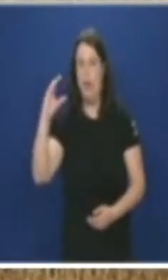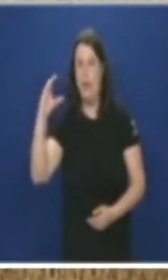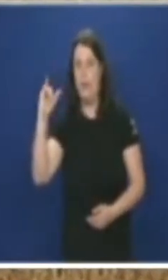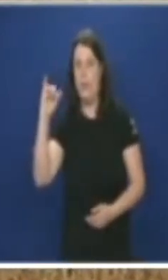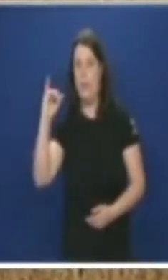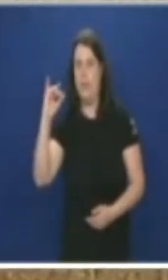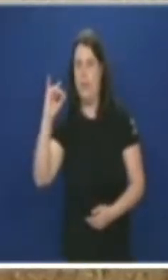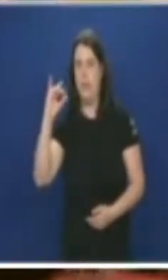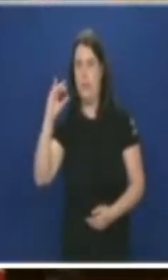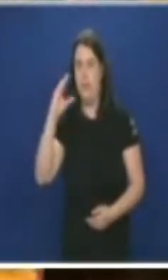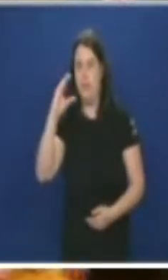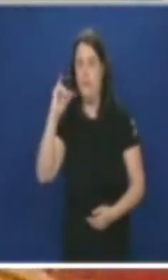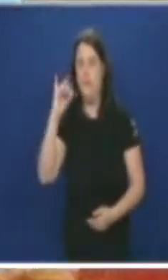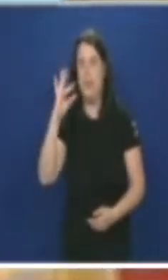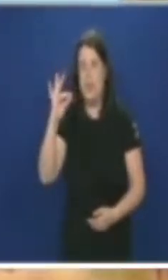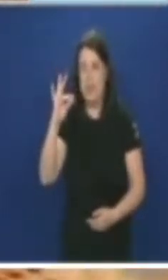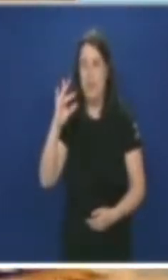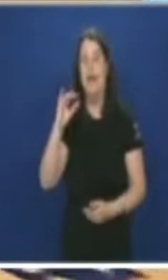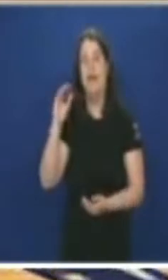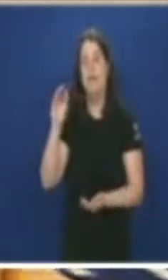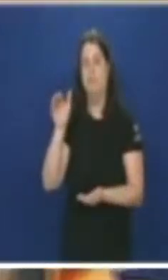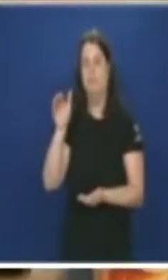palabra.